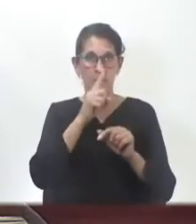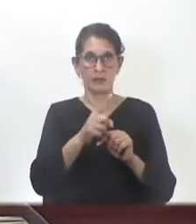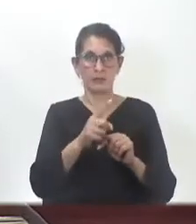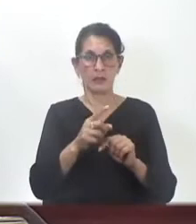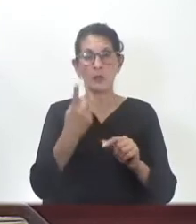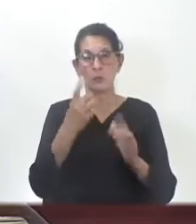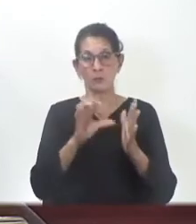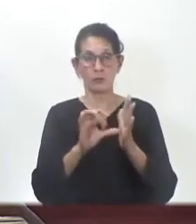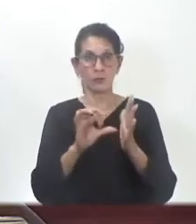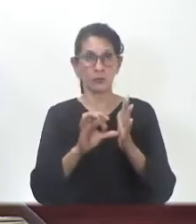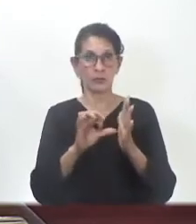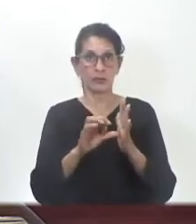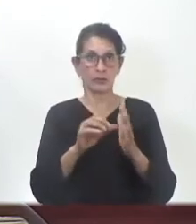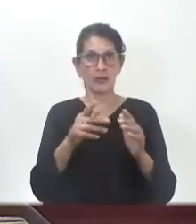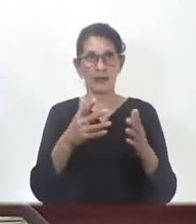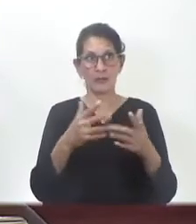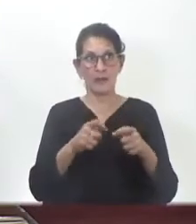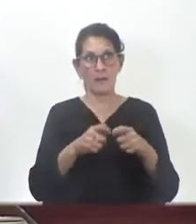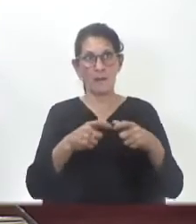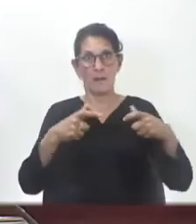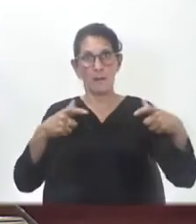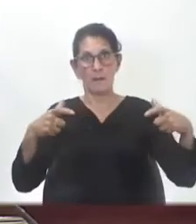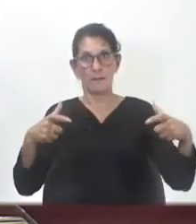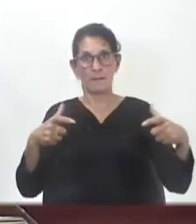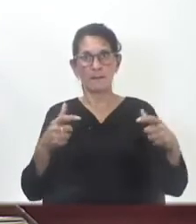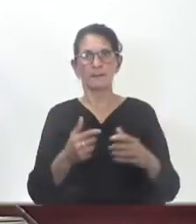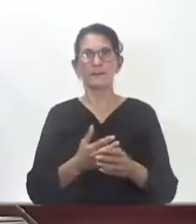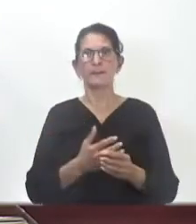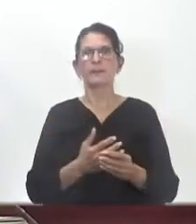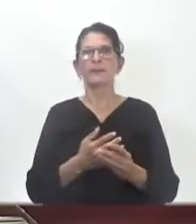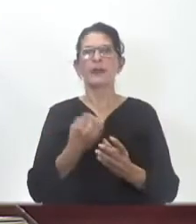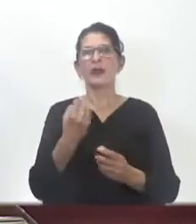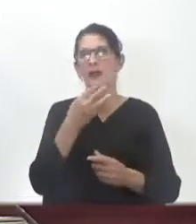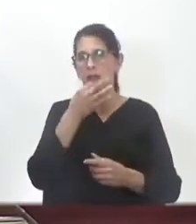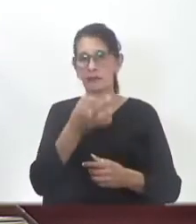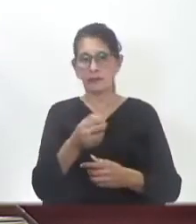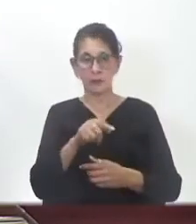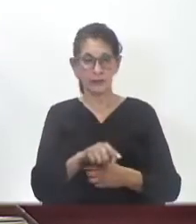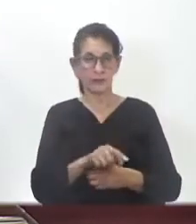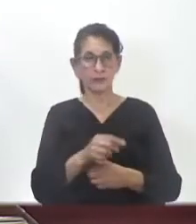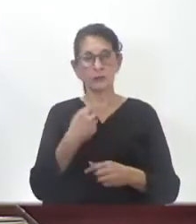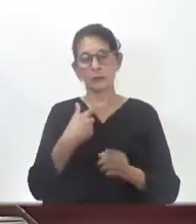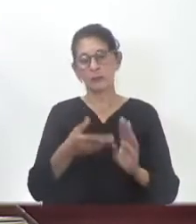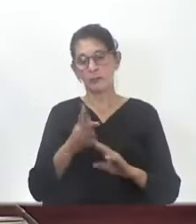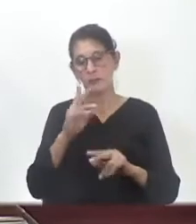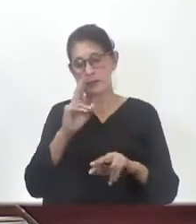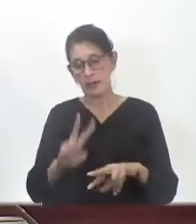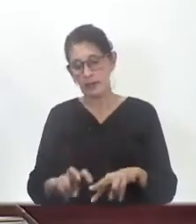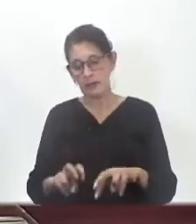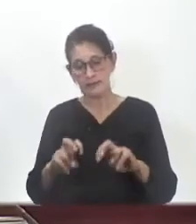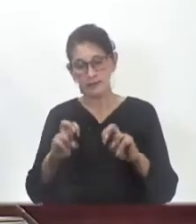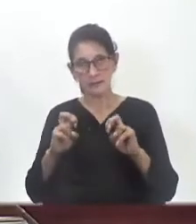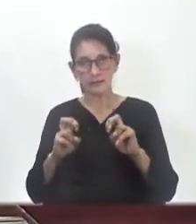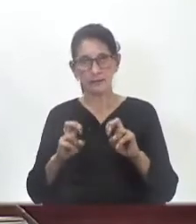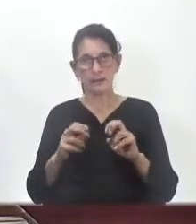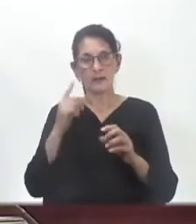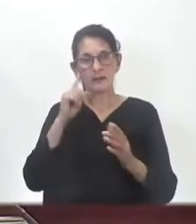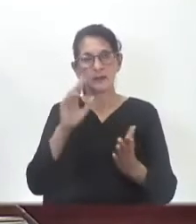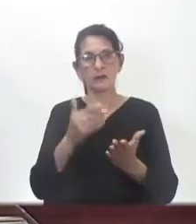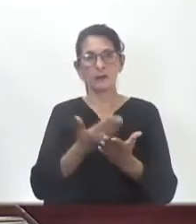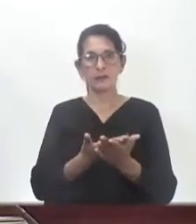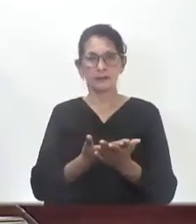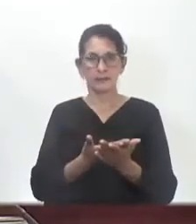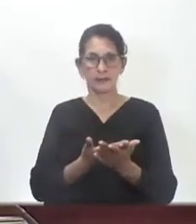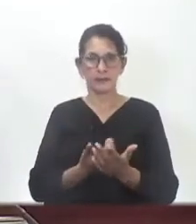un sistema que viene colapsado. ¿A qué hago referencia de esto? Voy a ir al análisis que nos presenta el